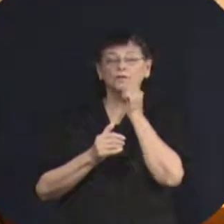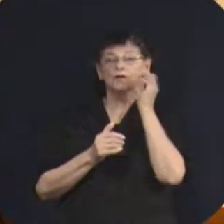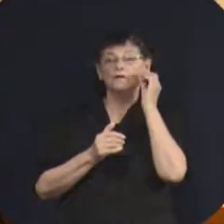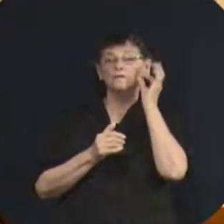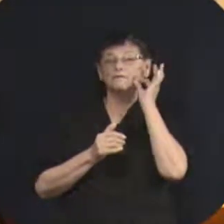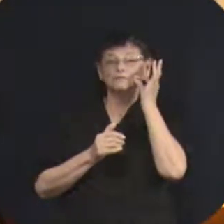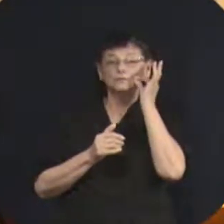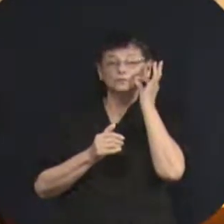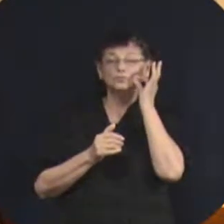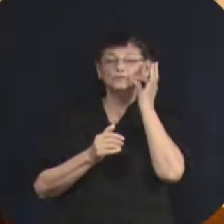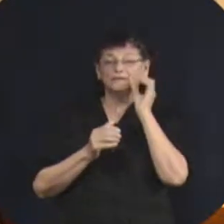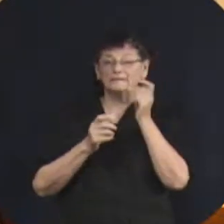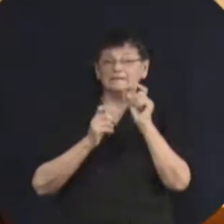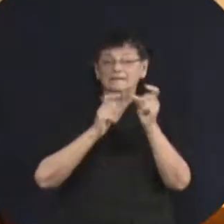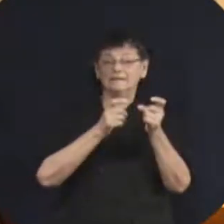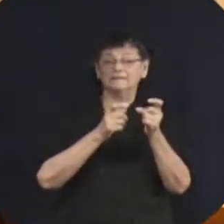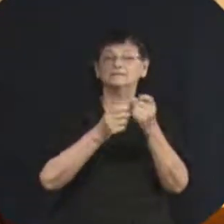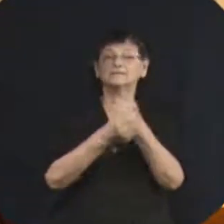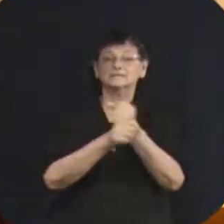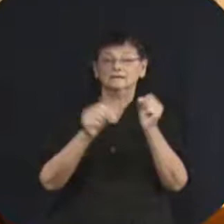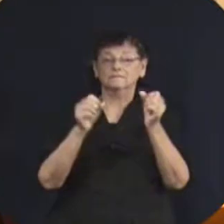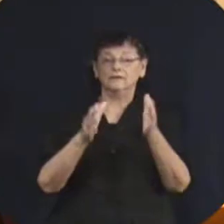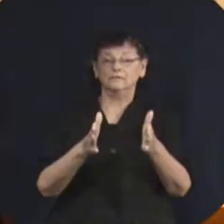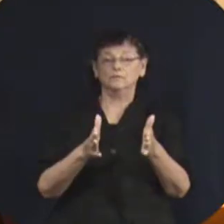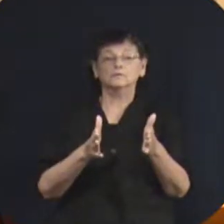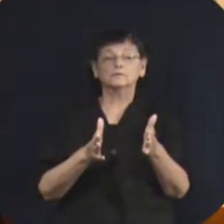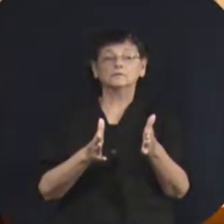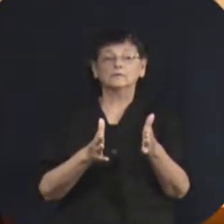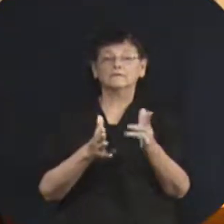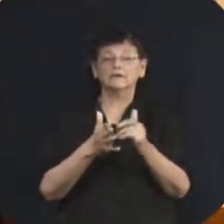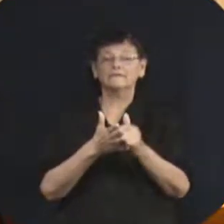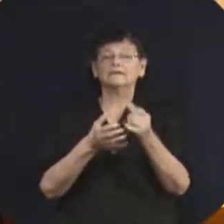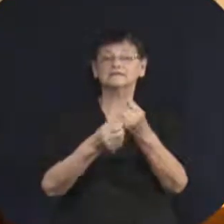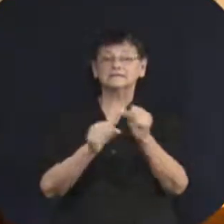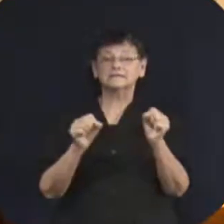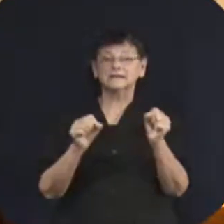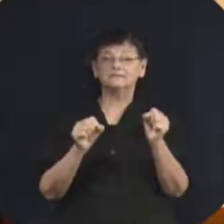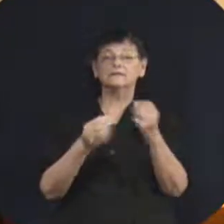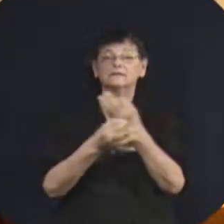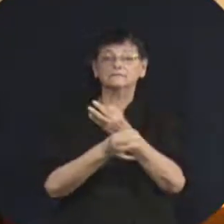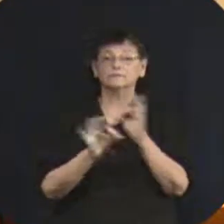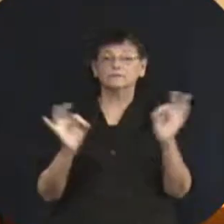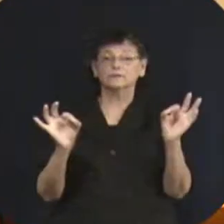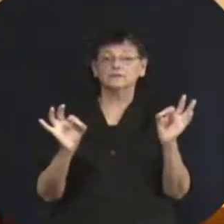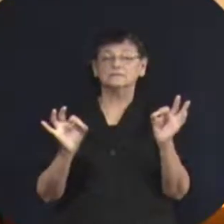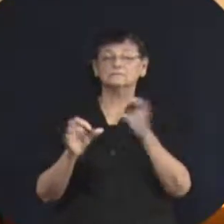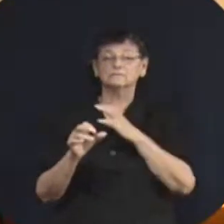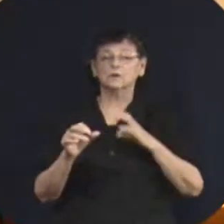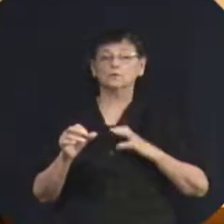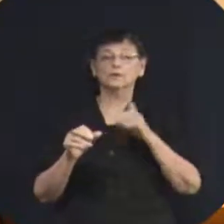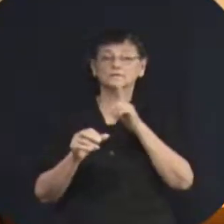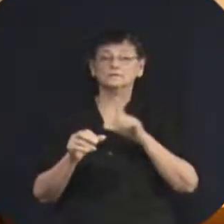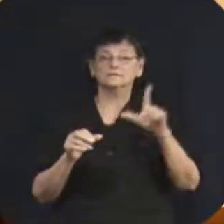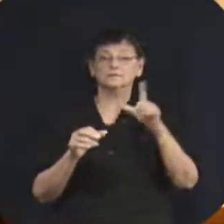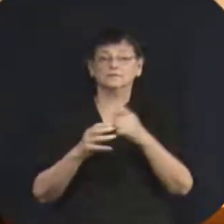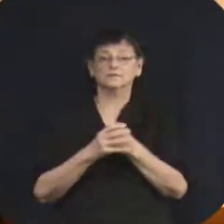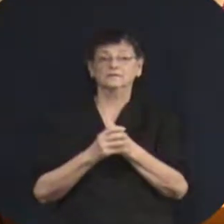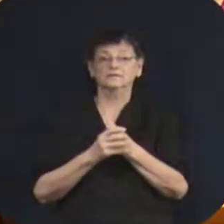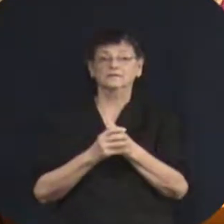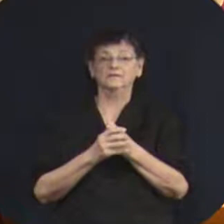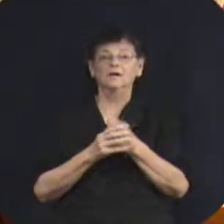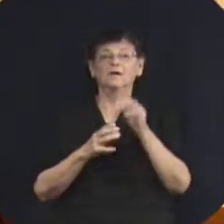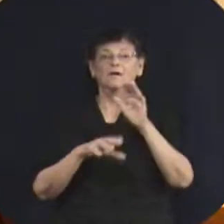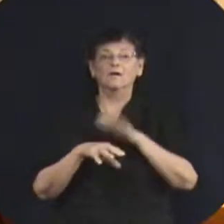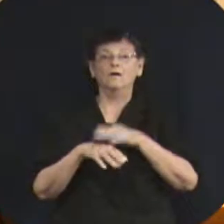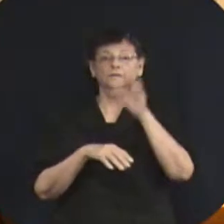fructífero que da frutos, salvador, que salva, que libera de Cristo el Señor en